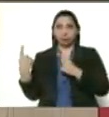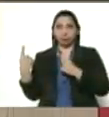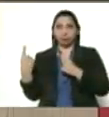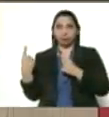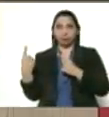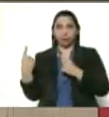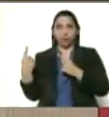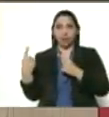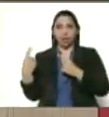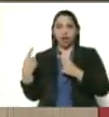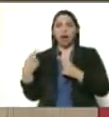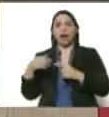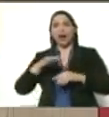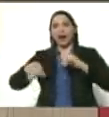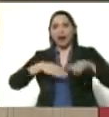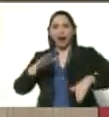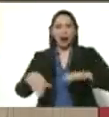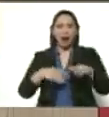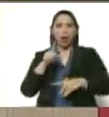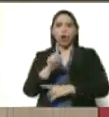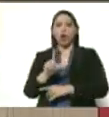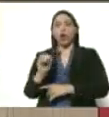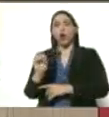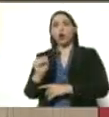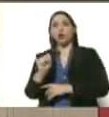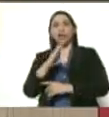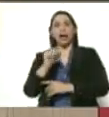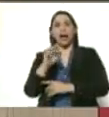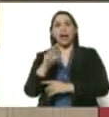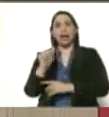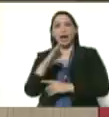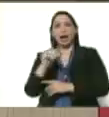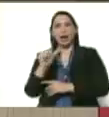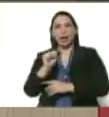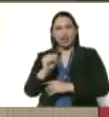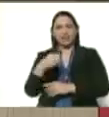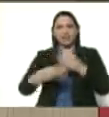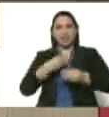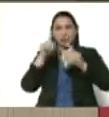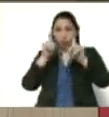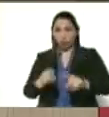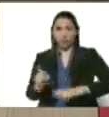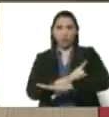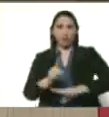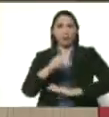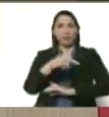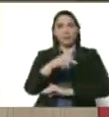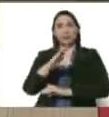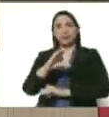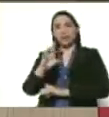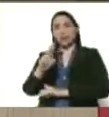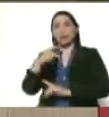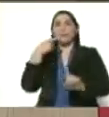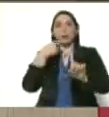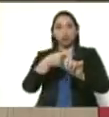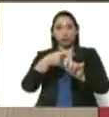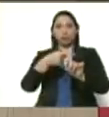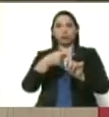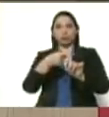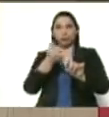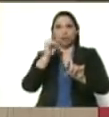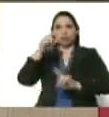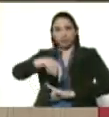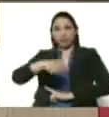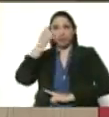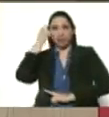Los Caracas para terminar la cuarentena y en Los Caracas se le tomó la prueba PCR dando positiva el día